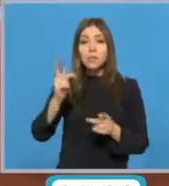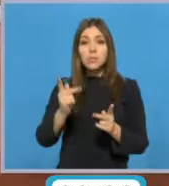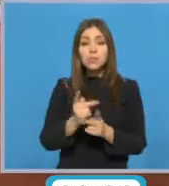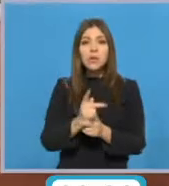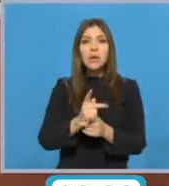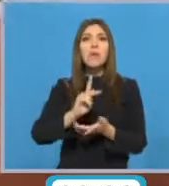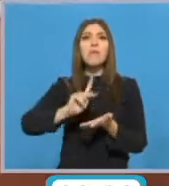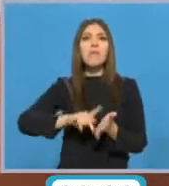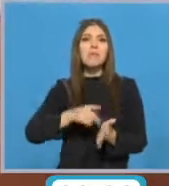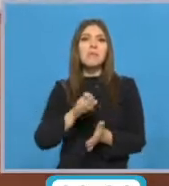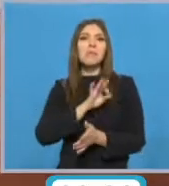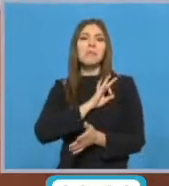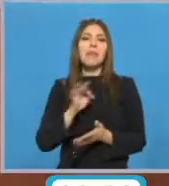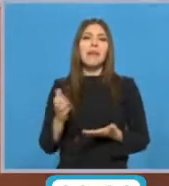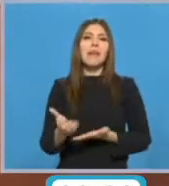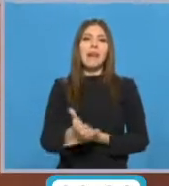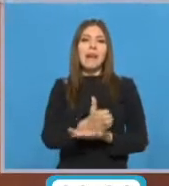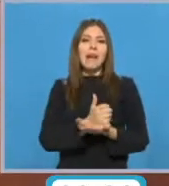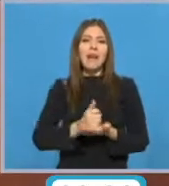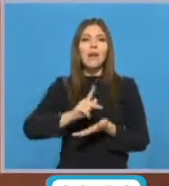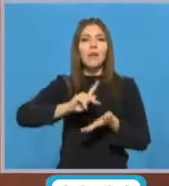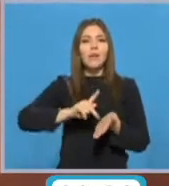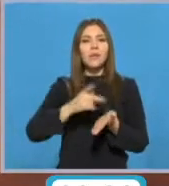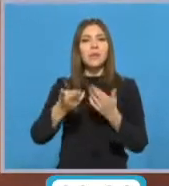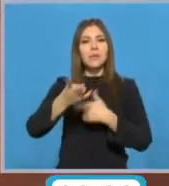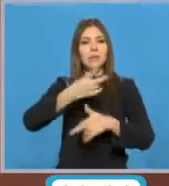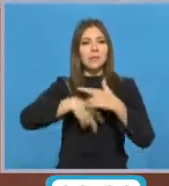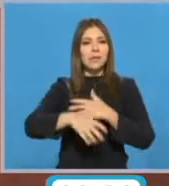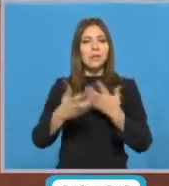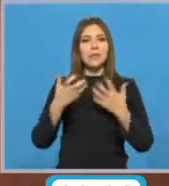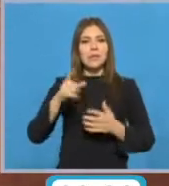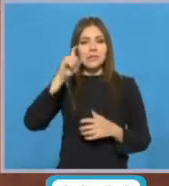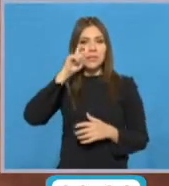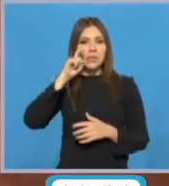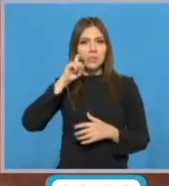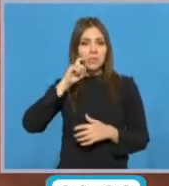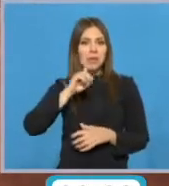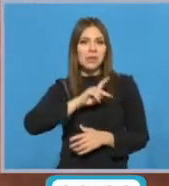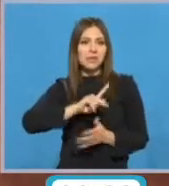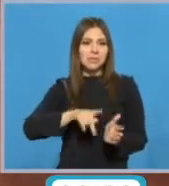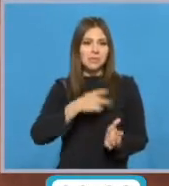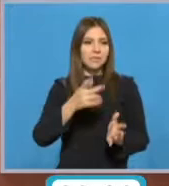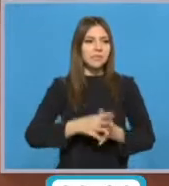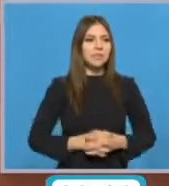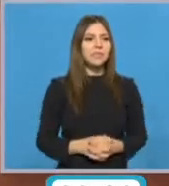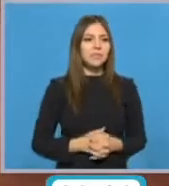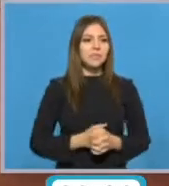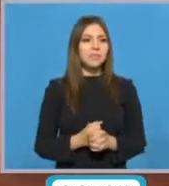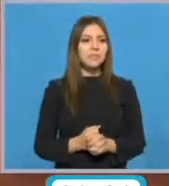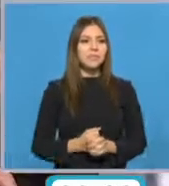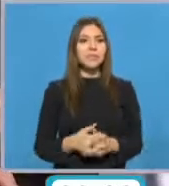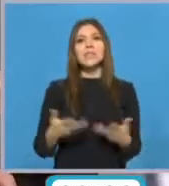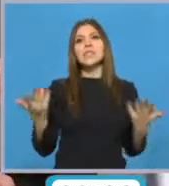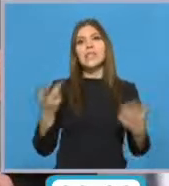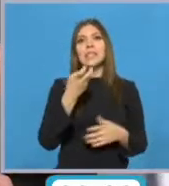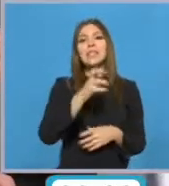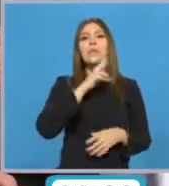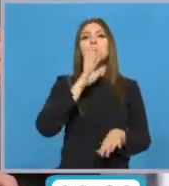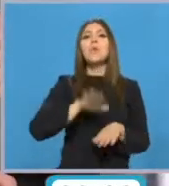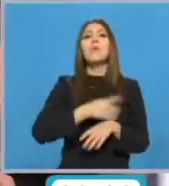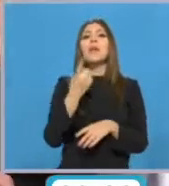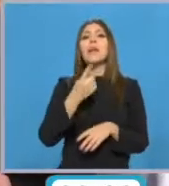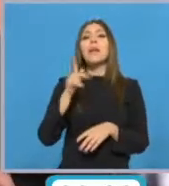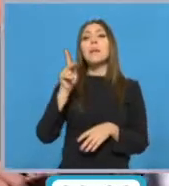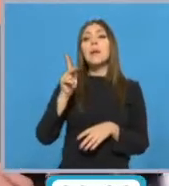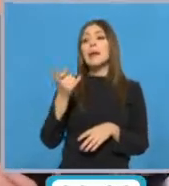Sin el riesgo de un embarazo. Ah, ok. No todas las Maravilloso. mujeres pierden el deseo. Oye, que hasta está mejor, dices, bueno, ahora Claro, sí. a lo mejor lo que hay